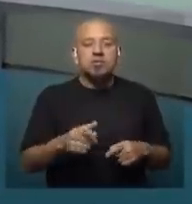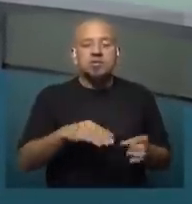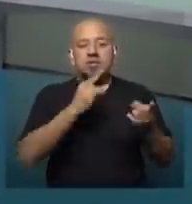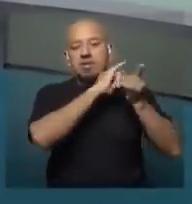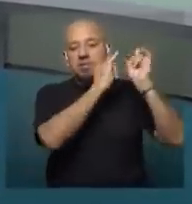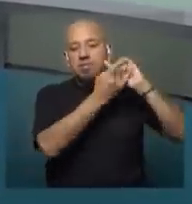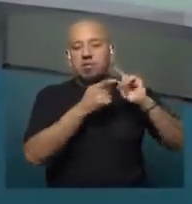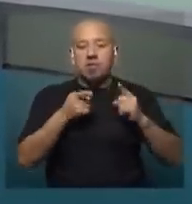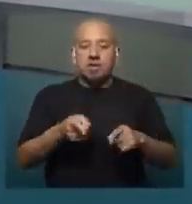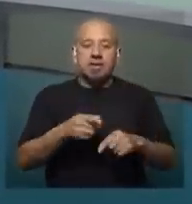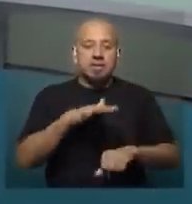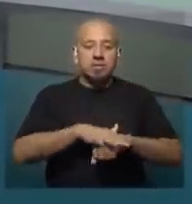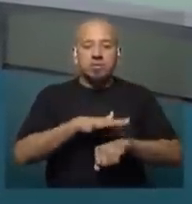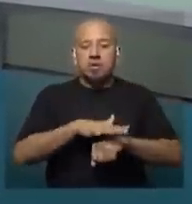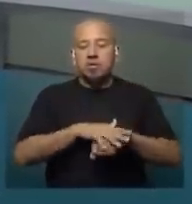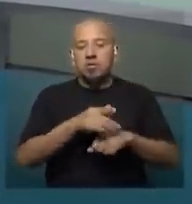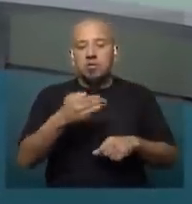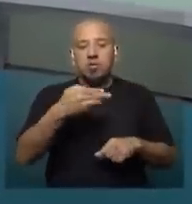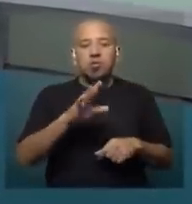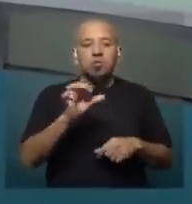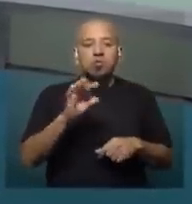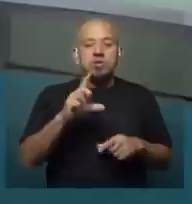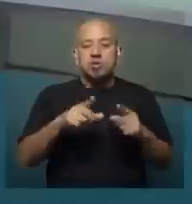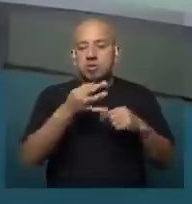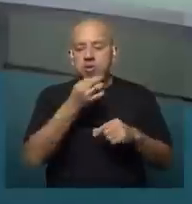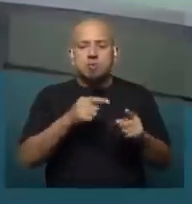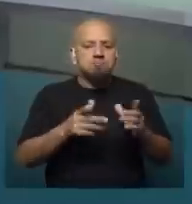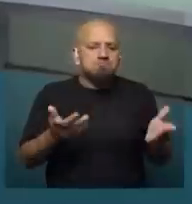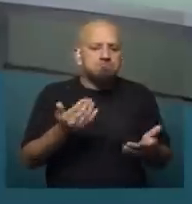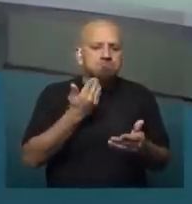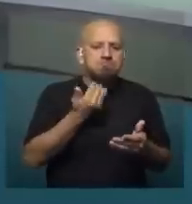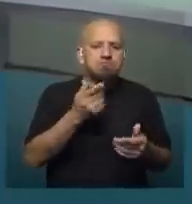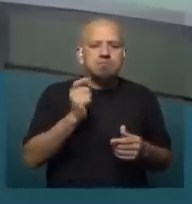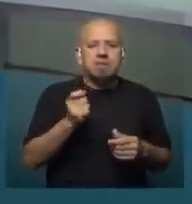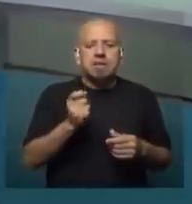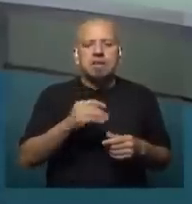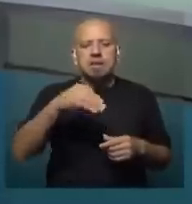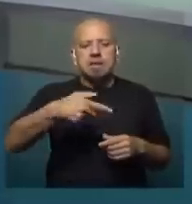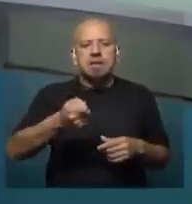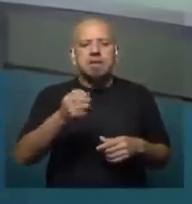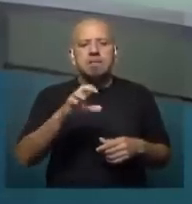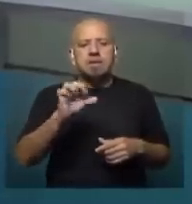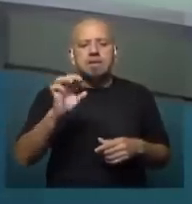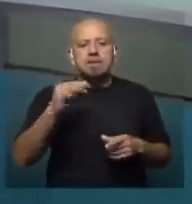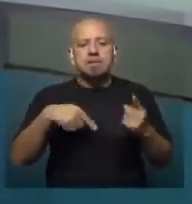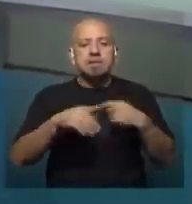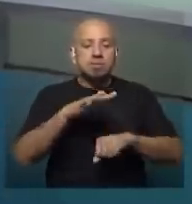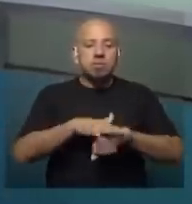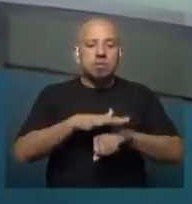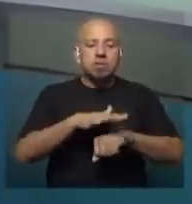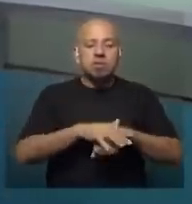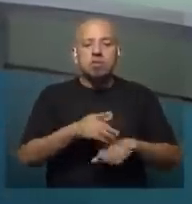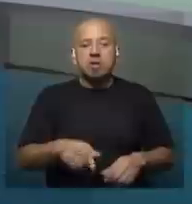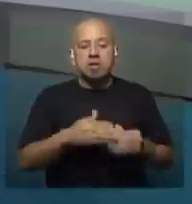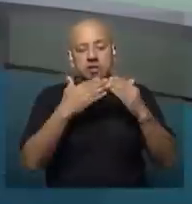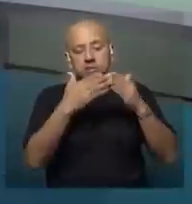En esa ocasión bustillo había dicho que no sabían Quién era marcet en ese caso y en ese momento fue interpelado